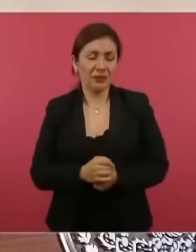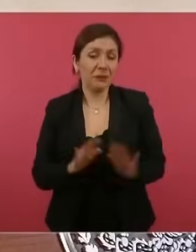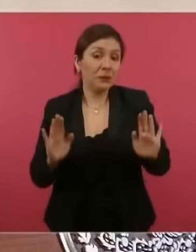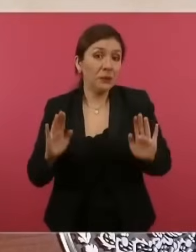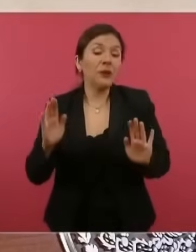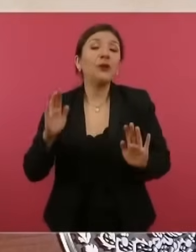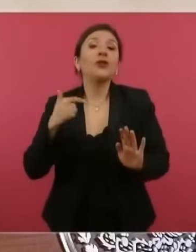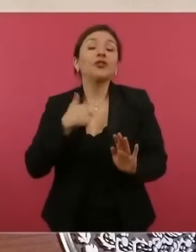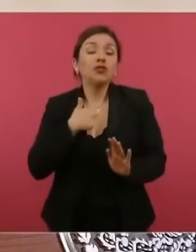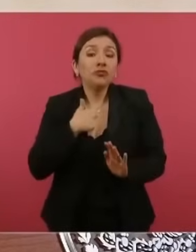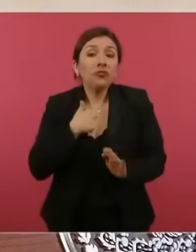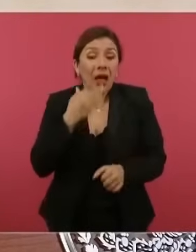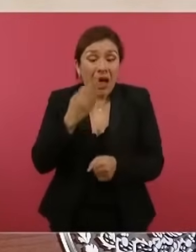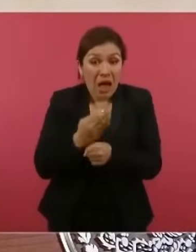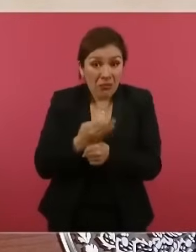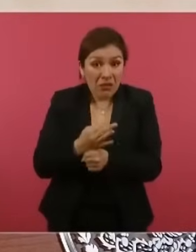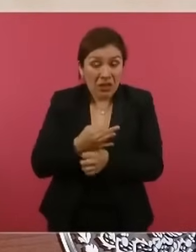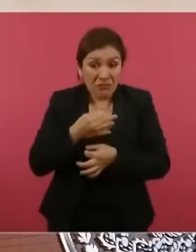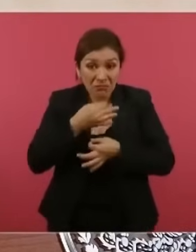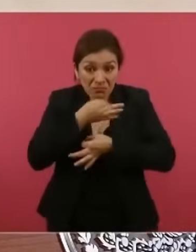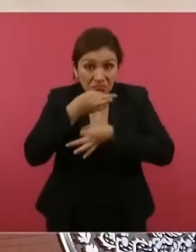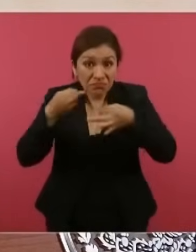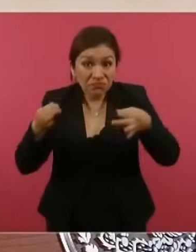es de que